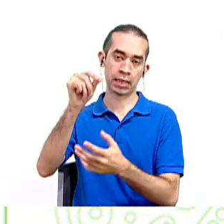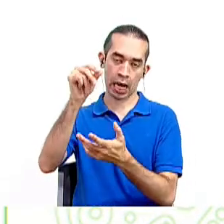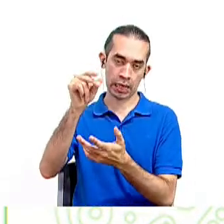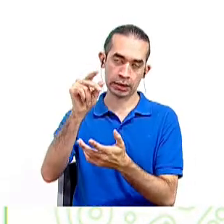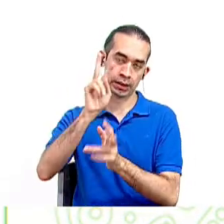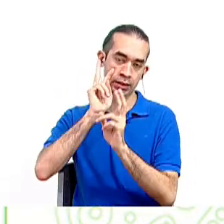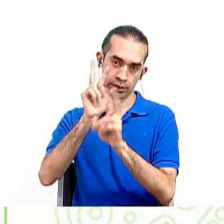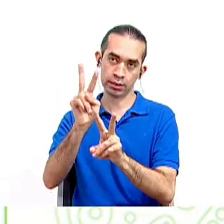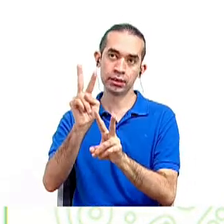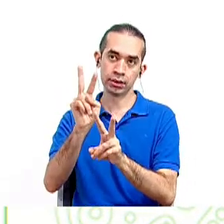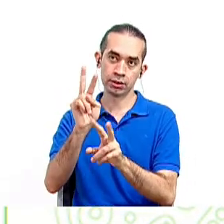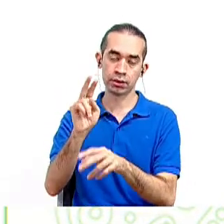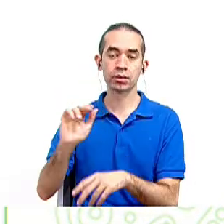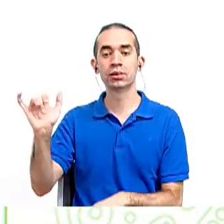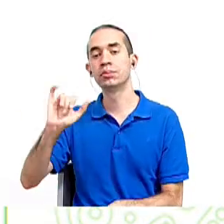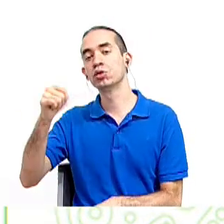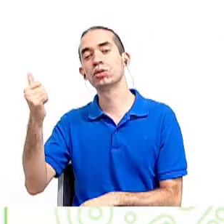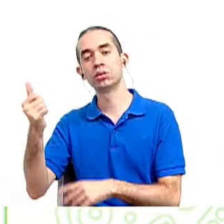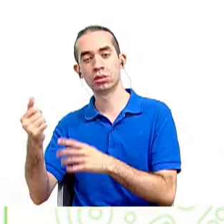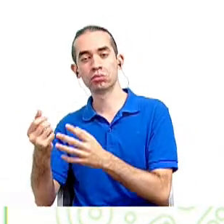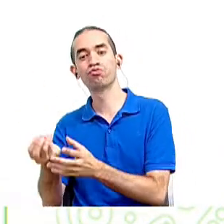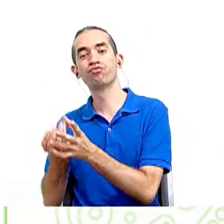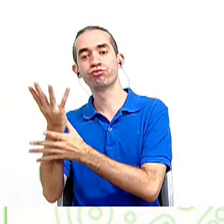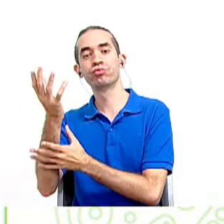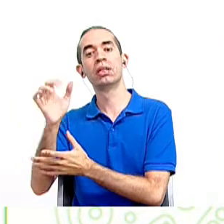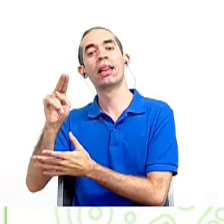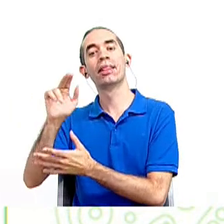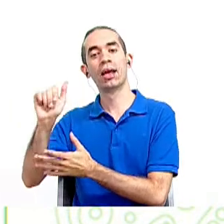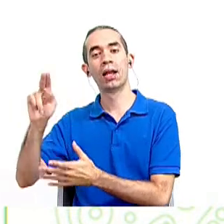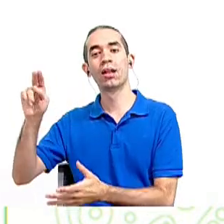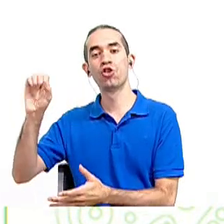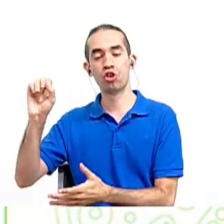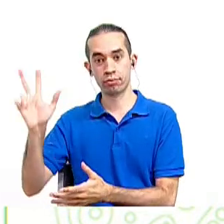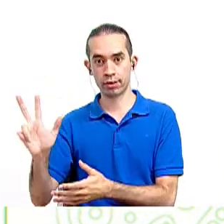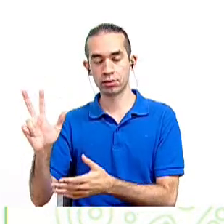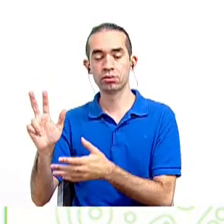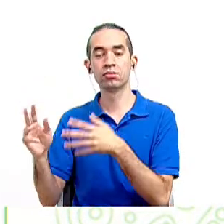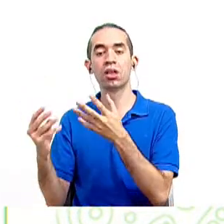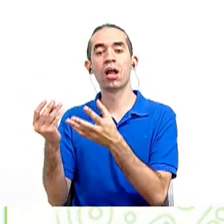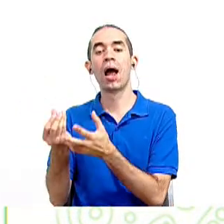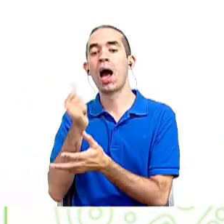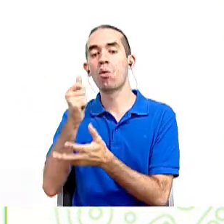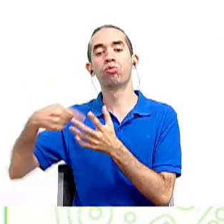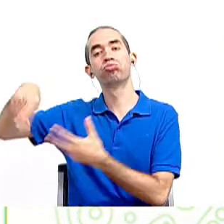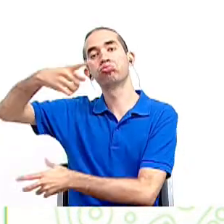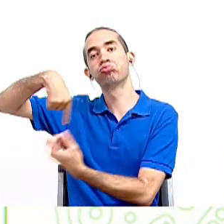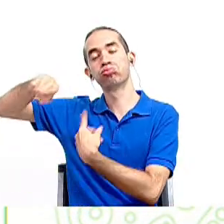va a ver, y otra sustancia que es nitrato de sodio que queda disuelto en el agua.